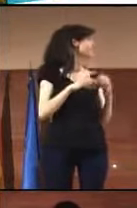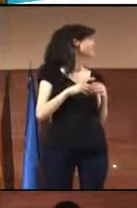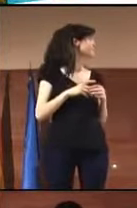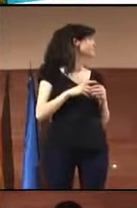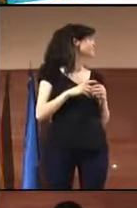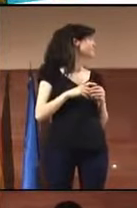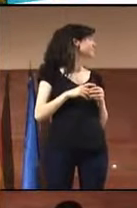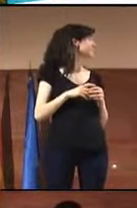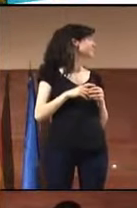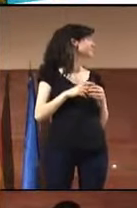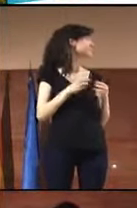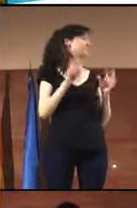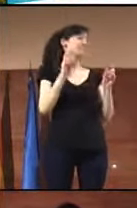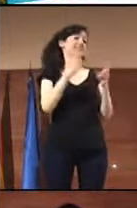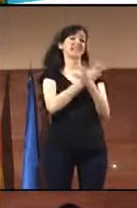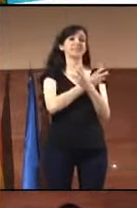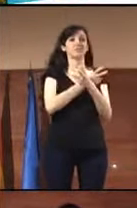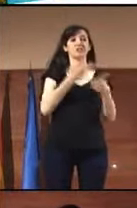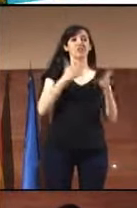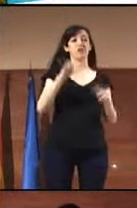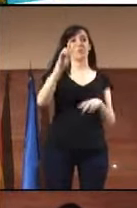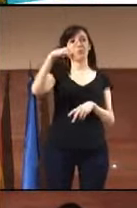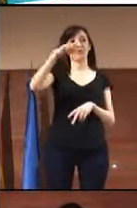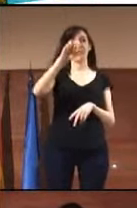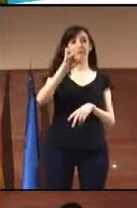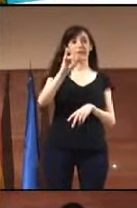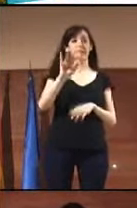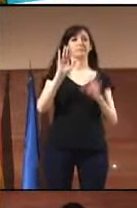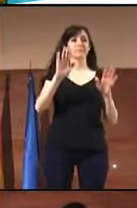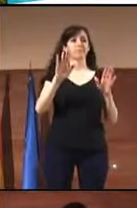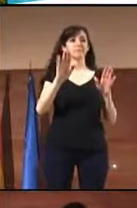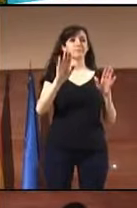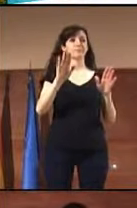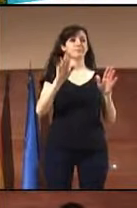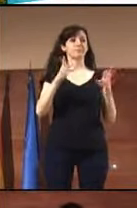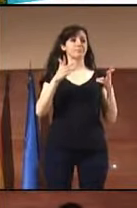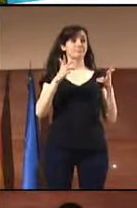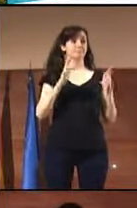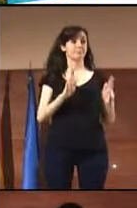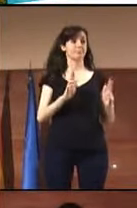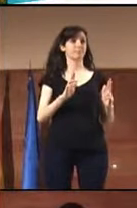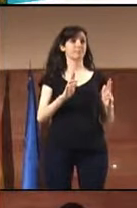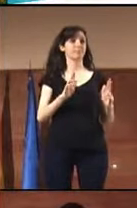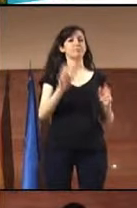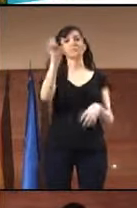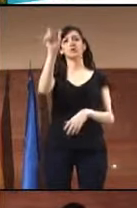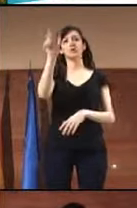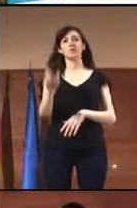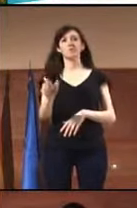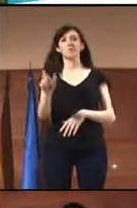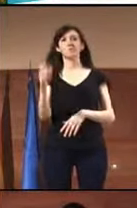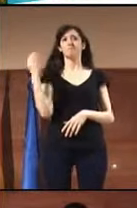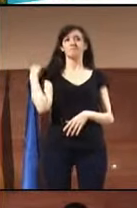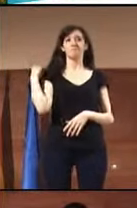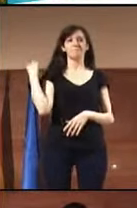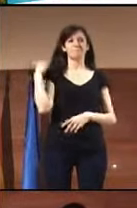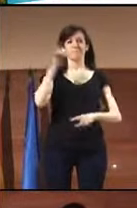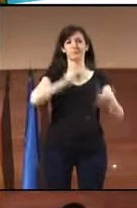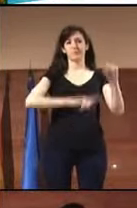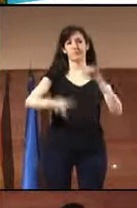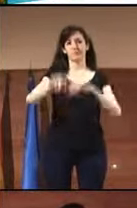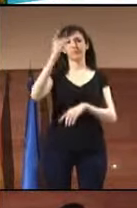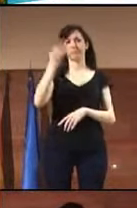es el esqueleto, es la silla de Ugari. Lo que pasa es que en la parte de arriba nos encontramos con una persona con unas deformidades dorsales bastante severas.